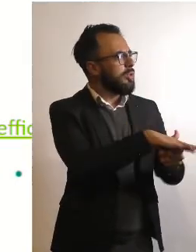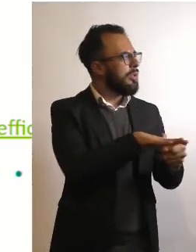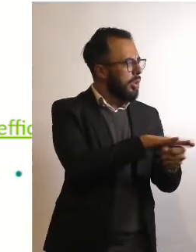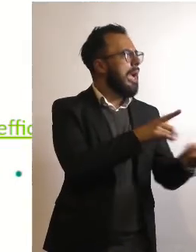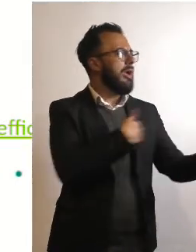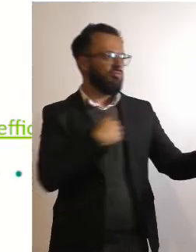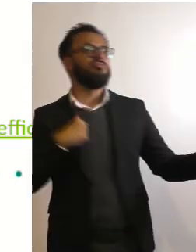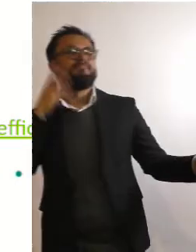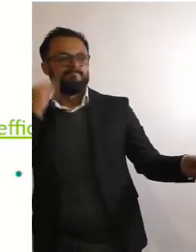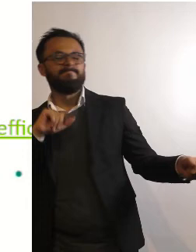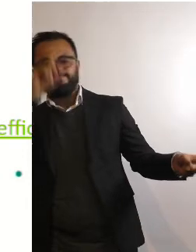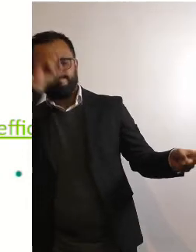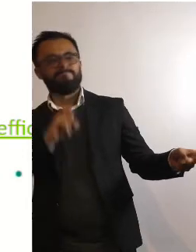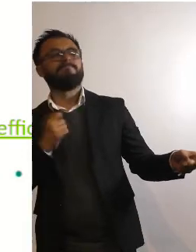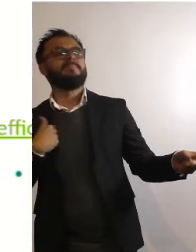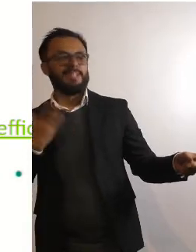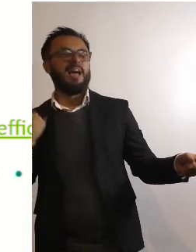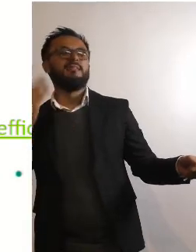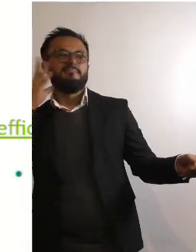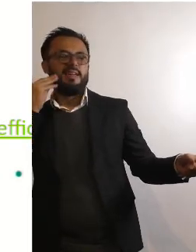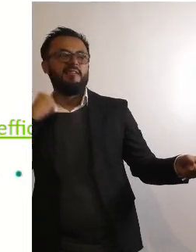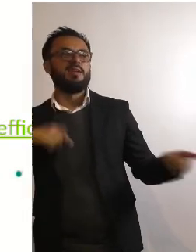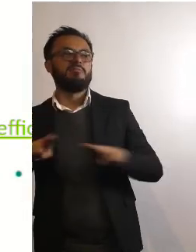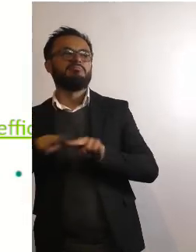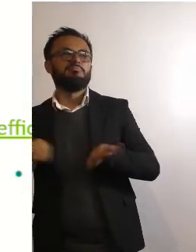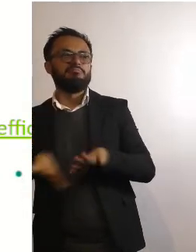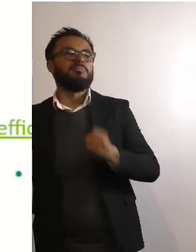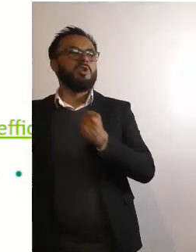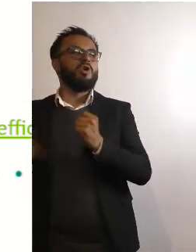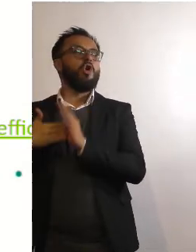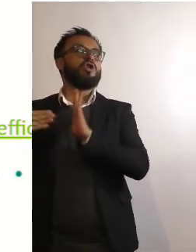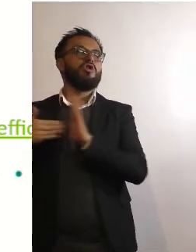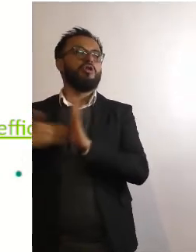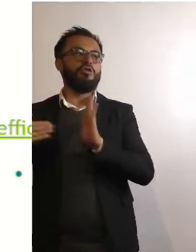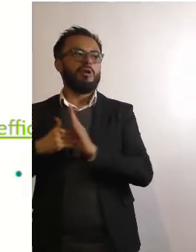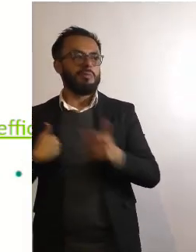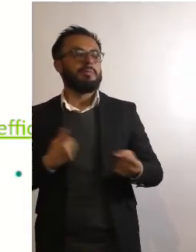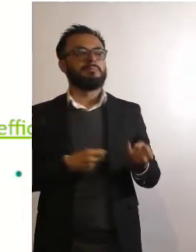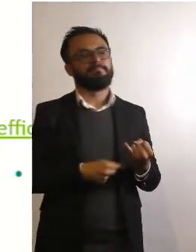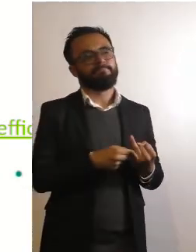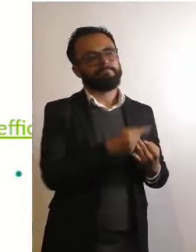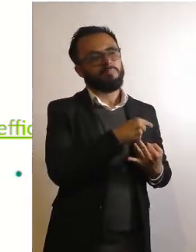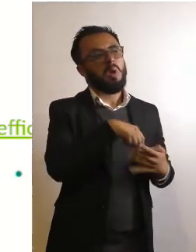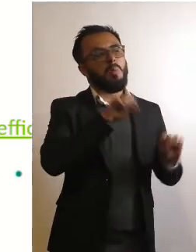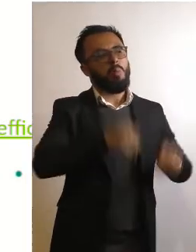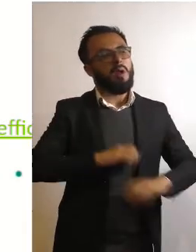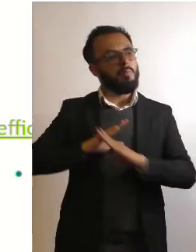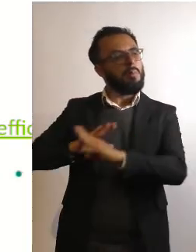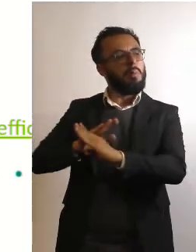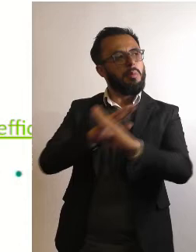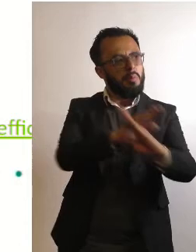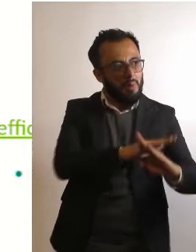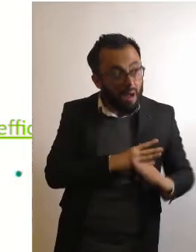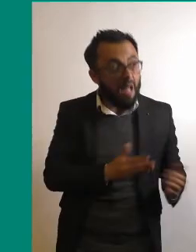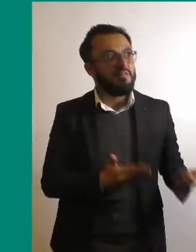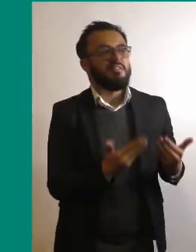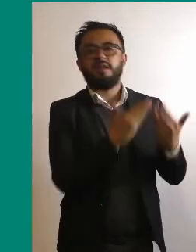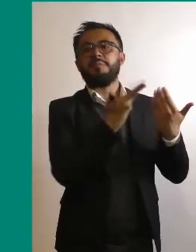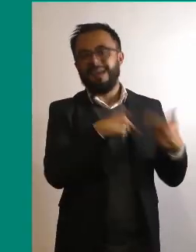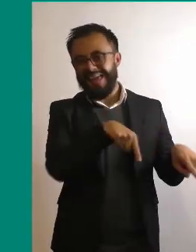nosotros en meses antes, y así, pues, ellos lograr también su recuperación prontamente.